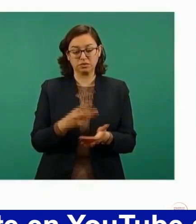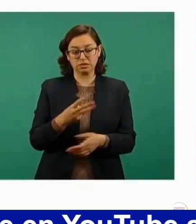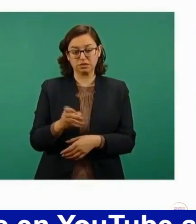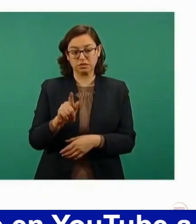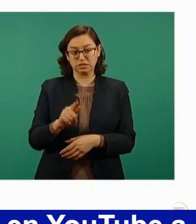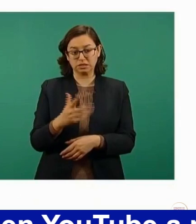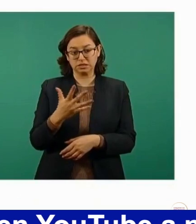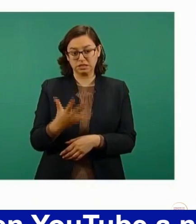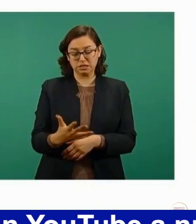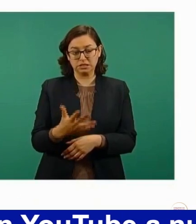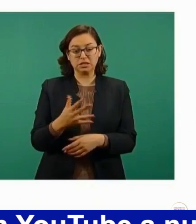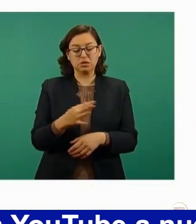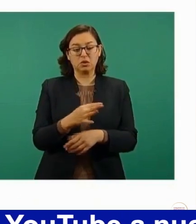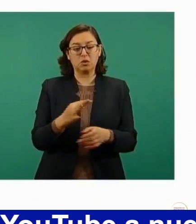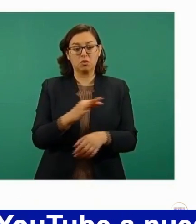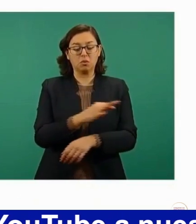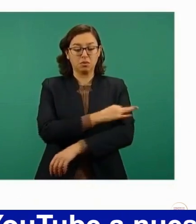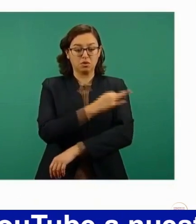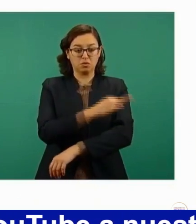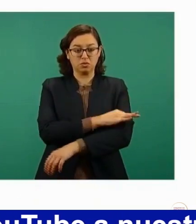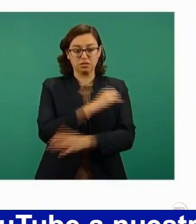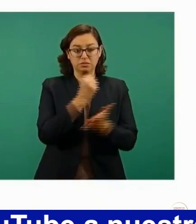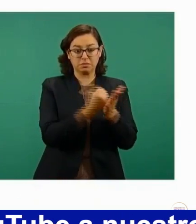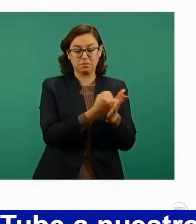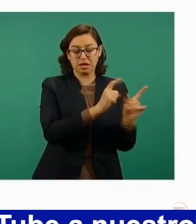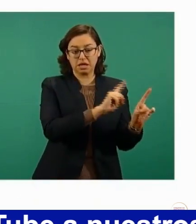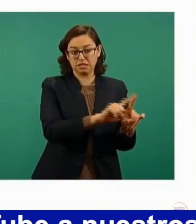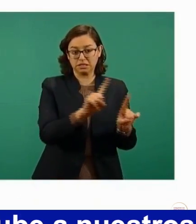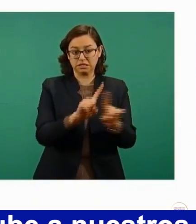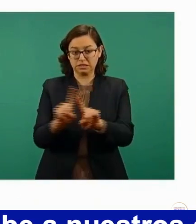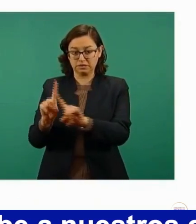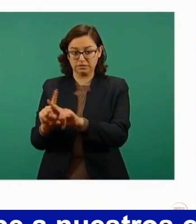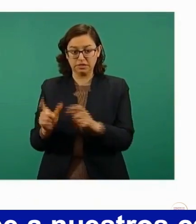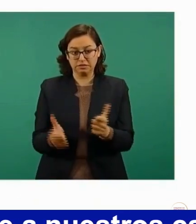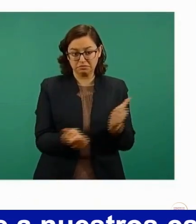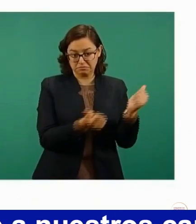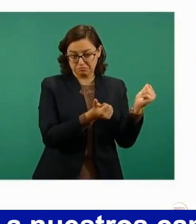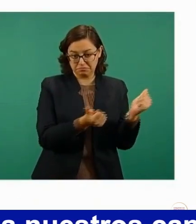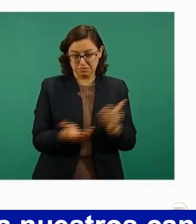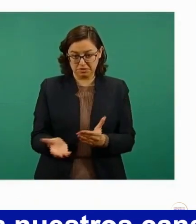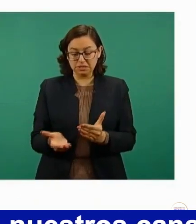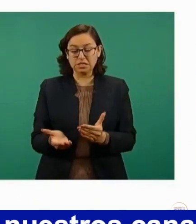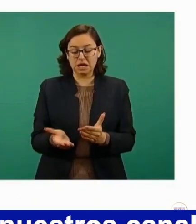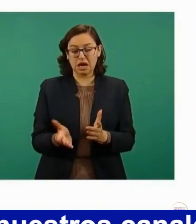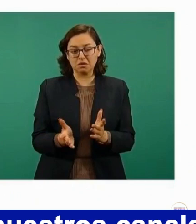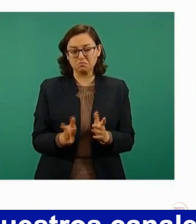del 23 de diciembre están aquí expresadas en las empresas, de acuerdo a